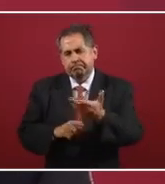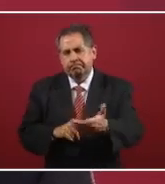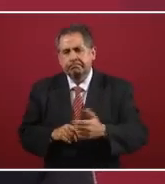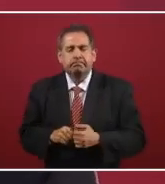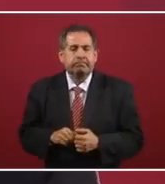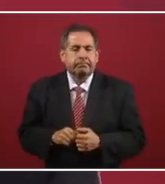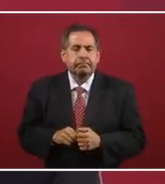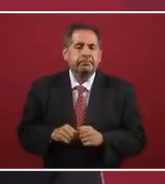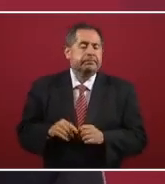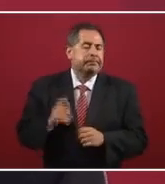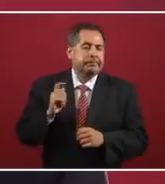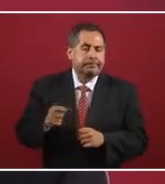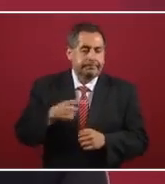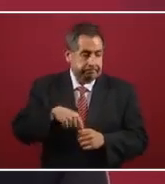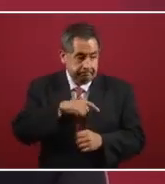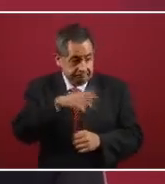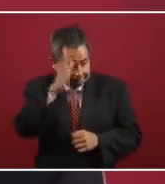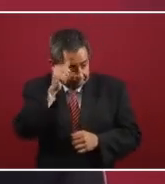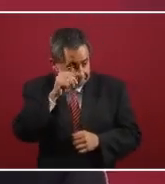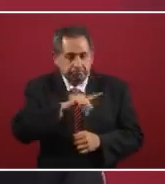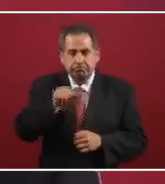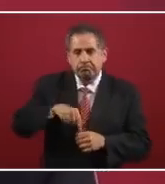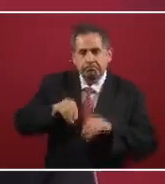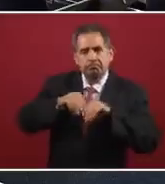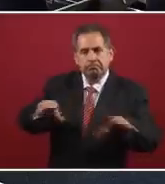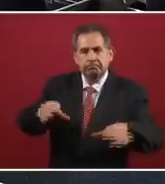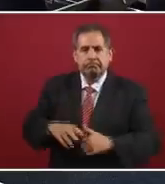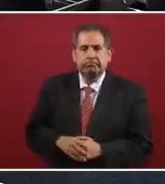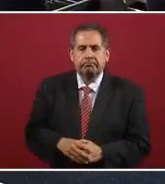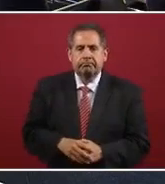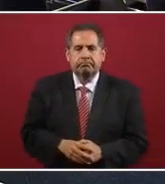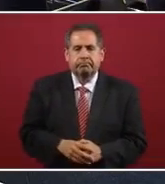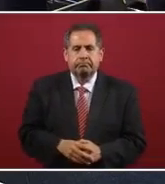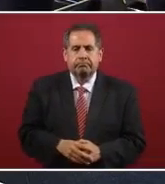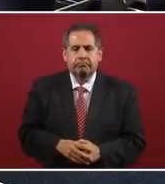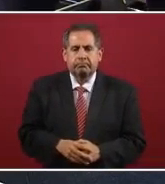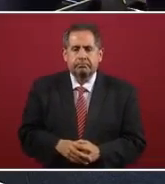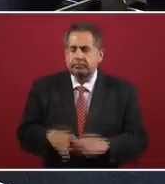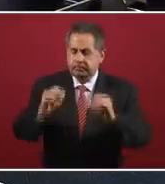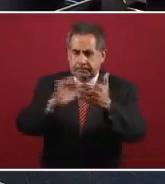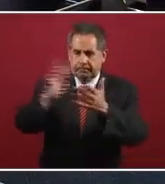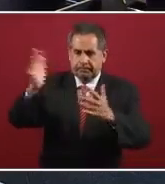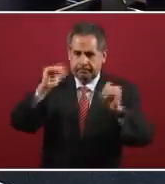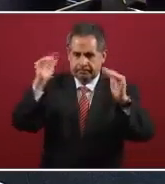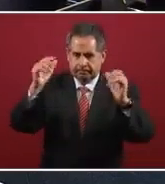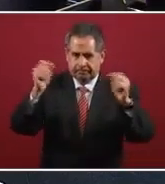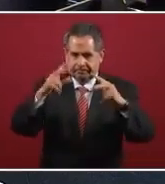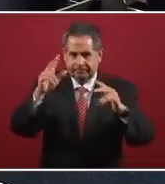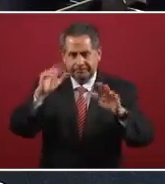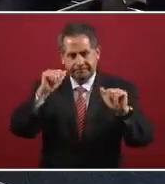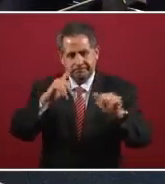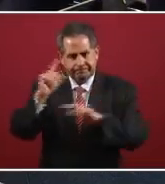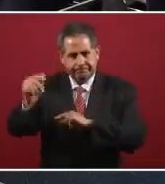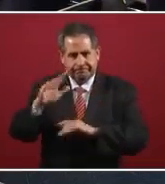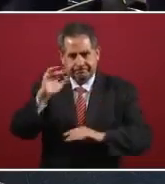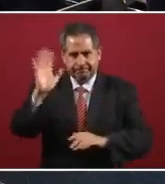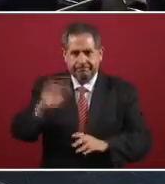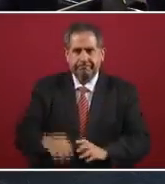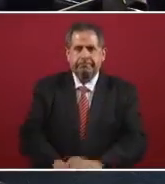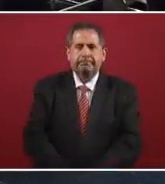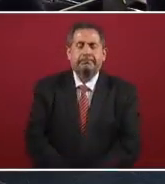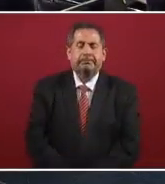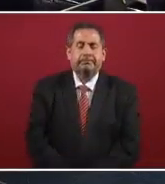el acuerdo al que se llegue sobre este asunto. Sí. Muchas gracias, me voy, si no, no llego. Dios.